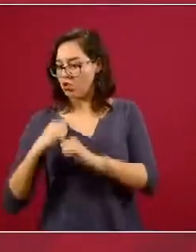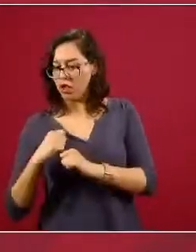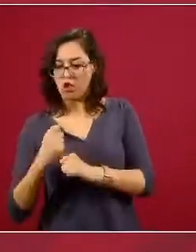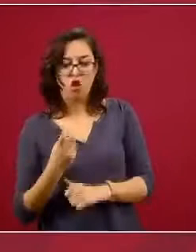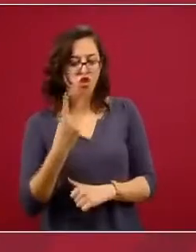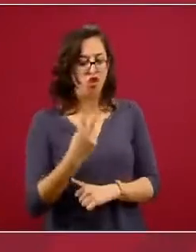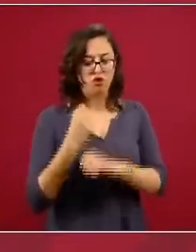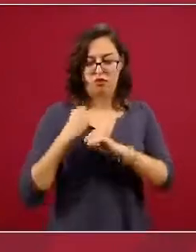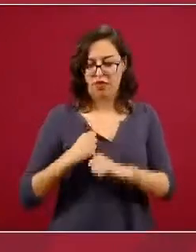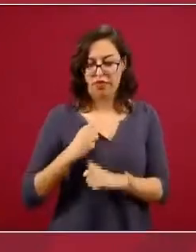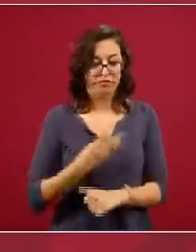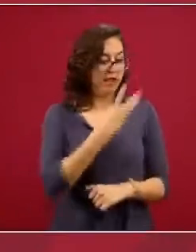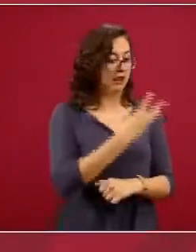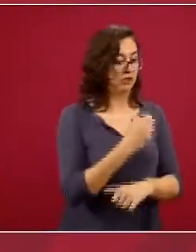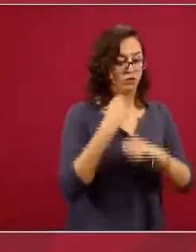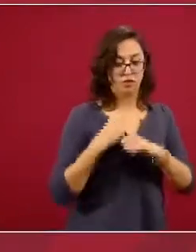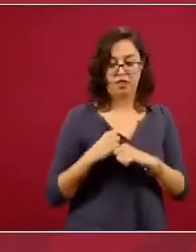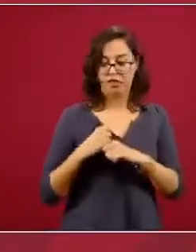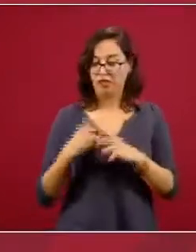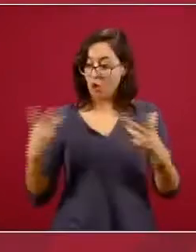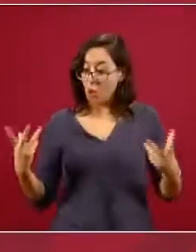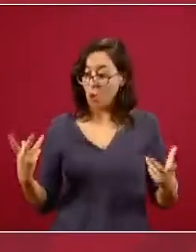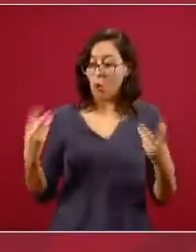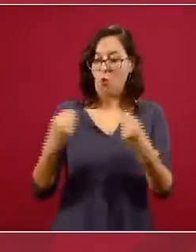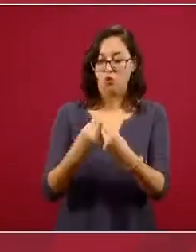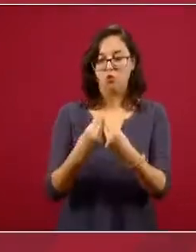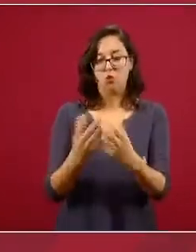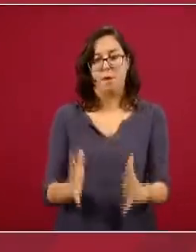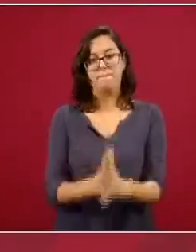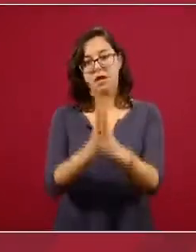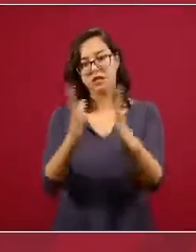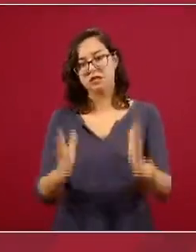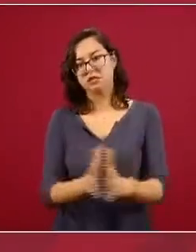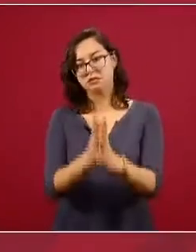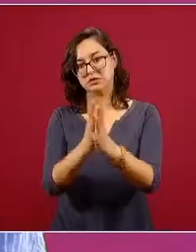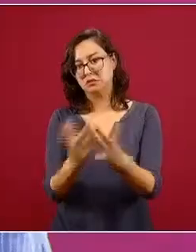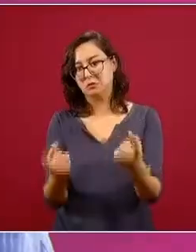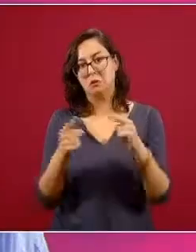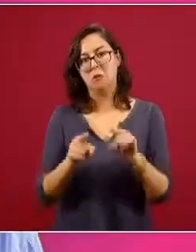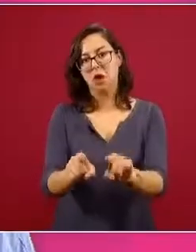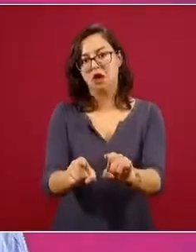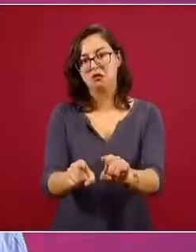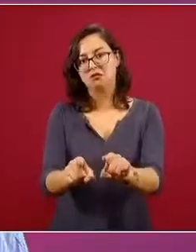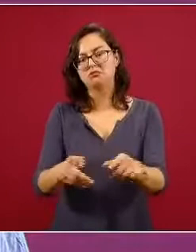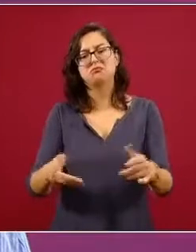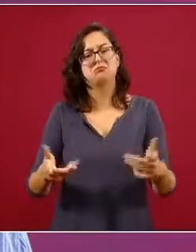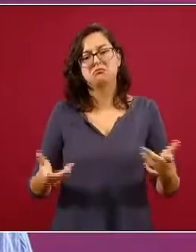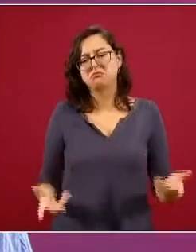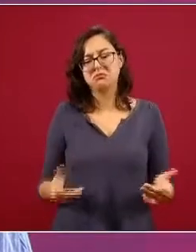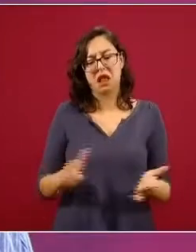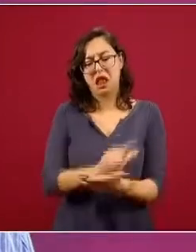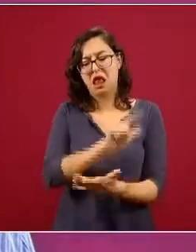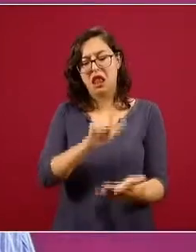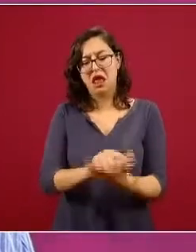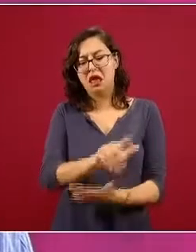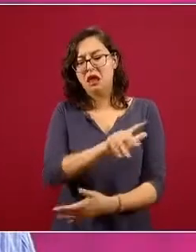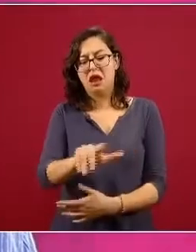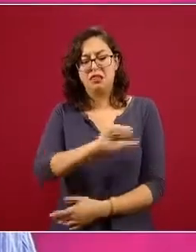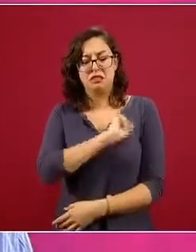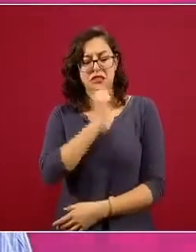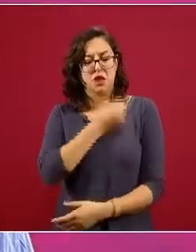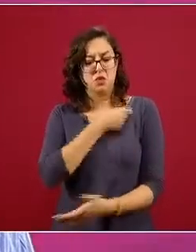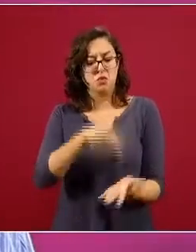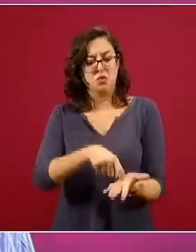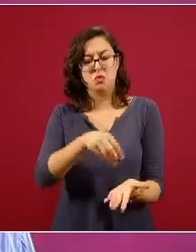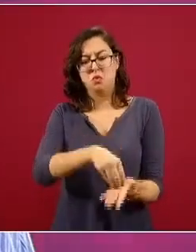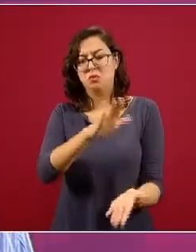dos o más autoridades participan colaborativamente, y está muy bien establecido en la Ley General de Salud que